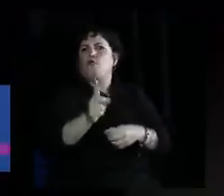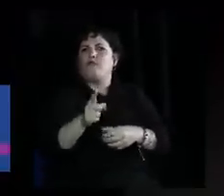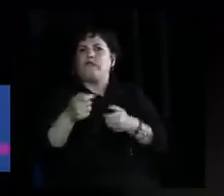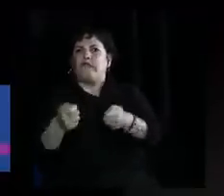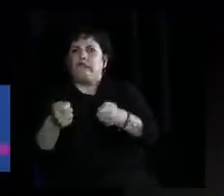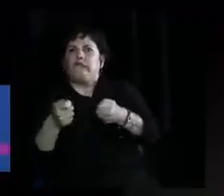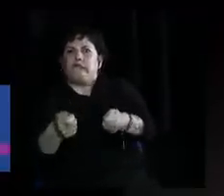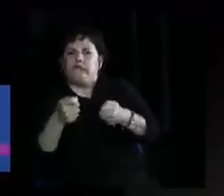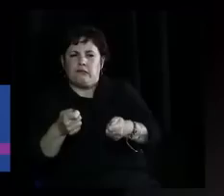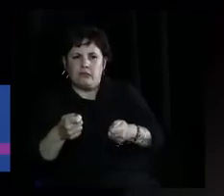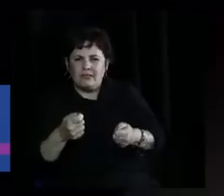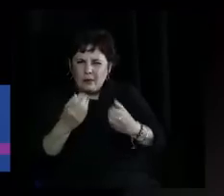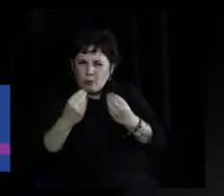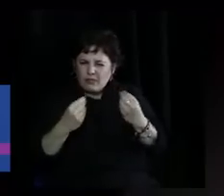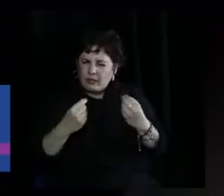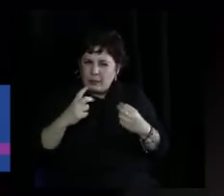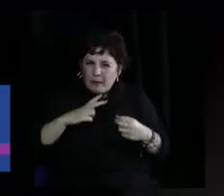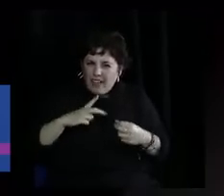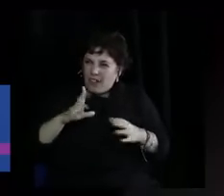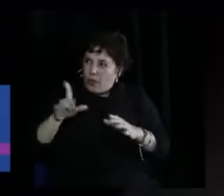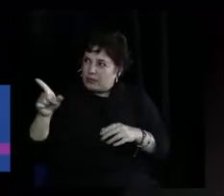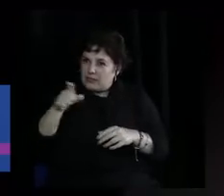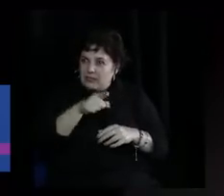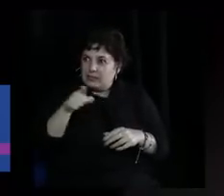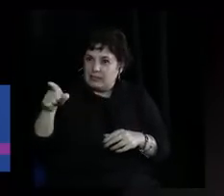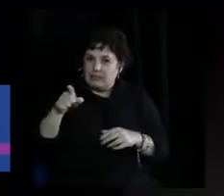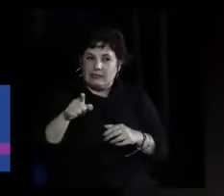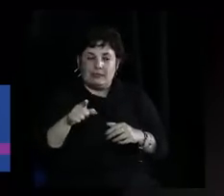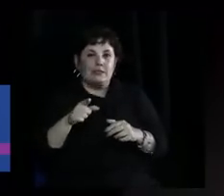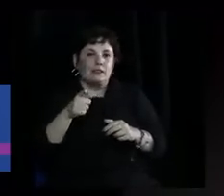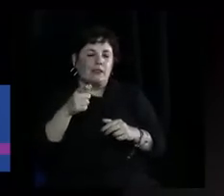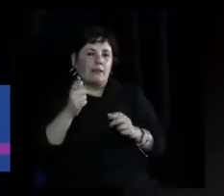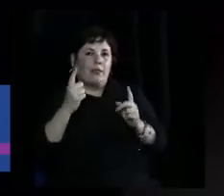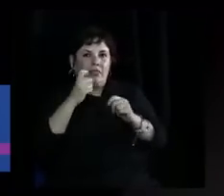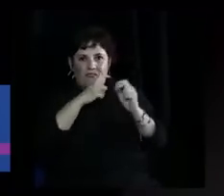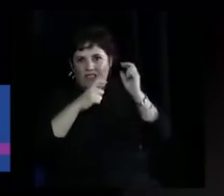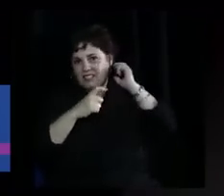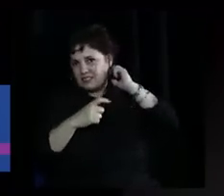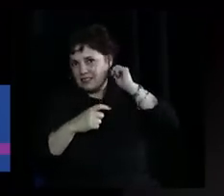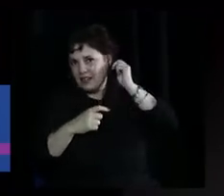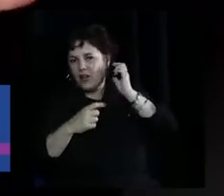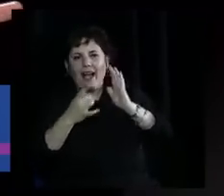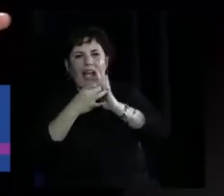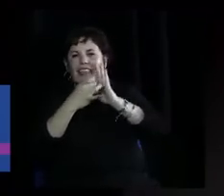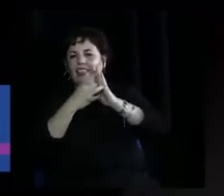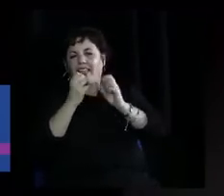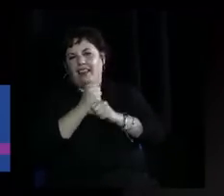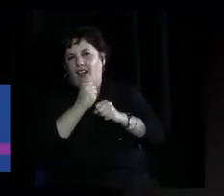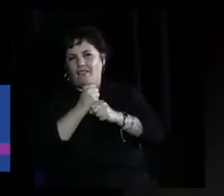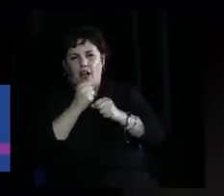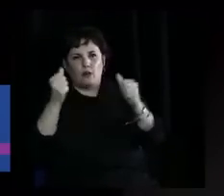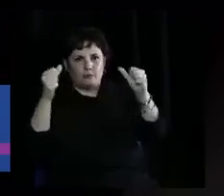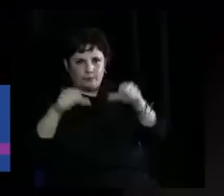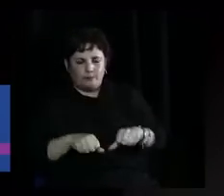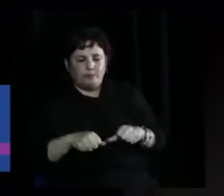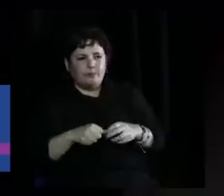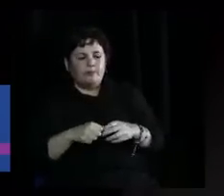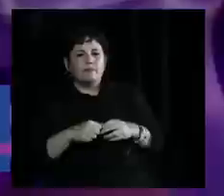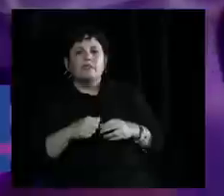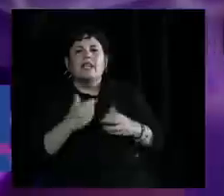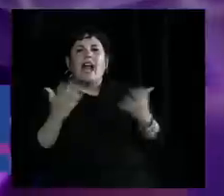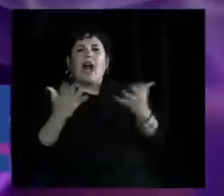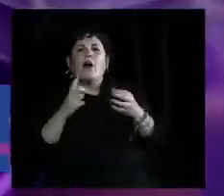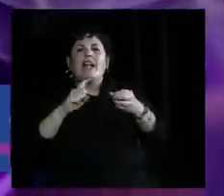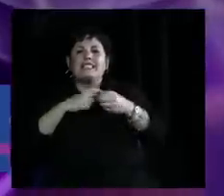no sindicalizarse, una cantidad de cuestiones que son la parte más cruda de la precarización laboral, ¿no? Gabriel, ahora el sindicato